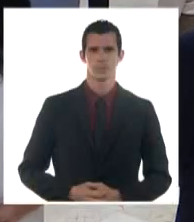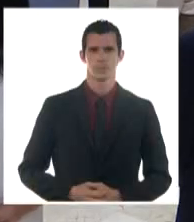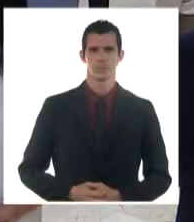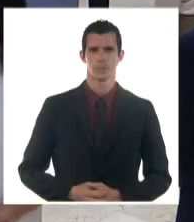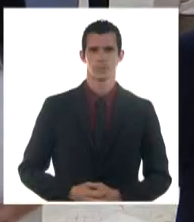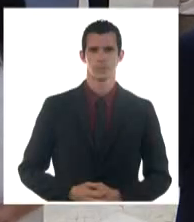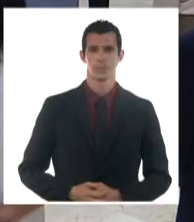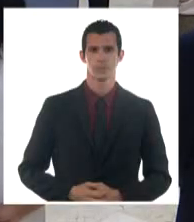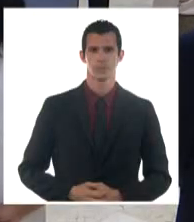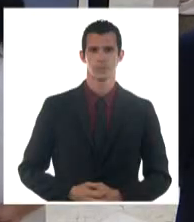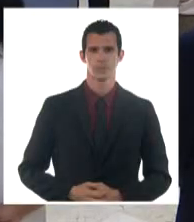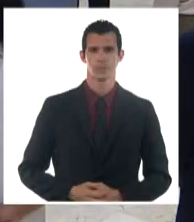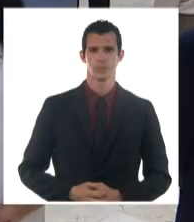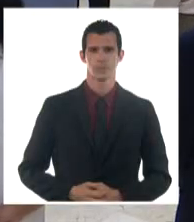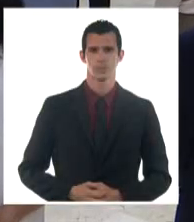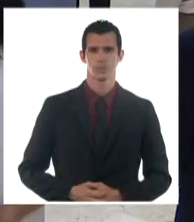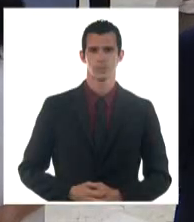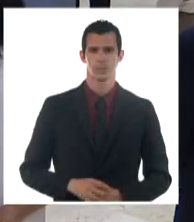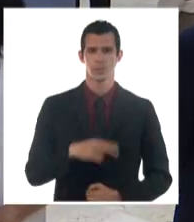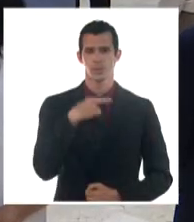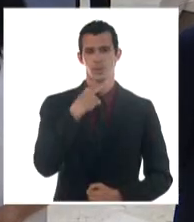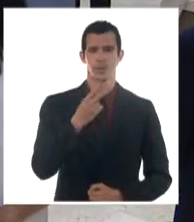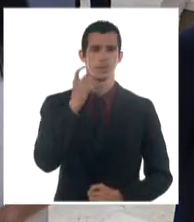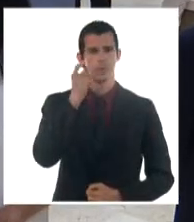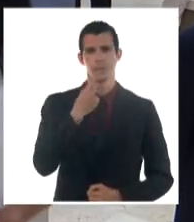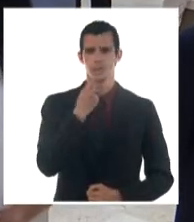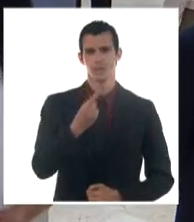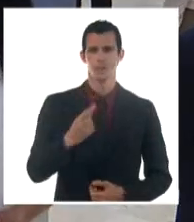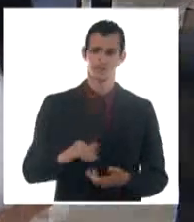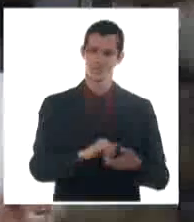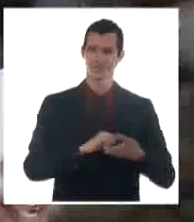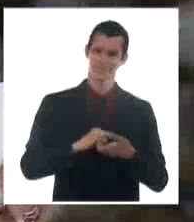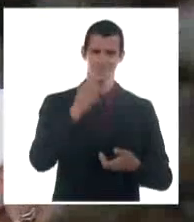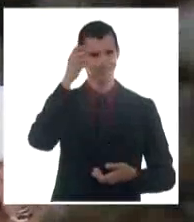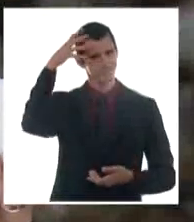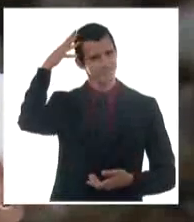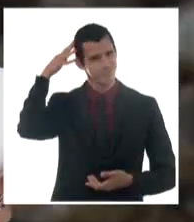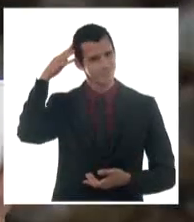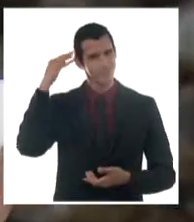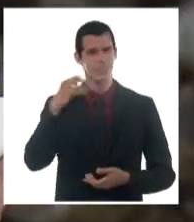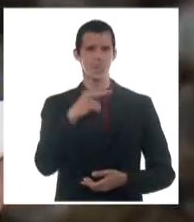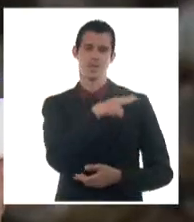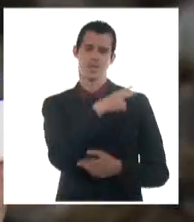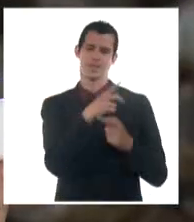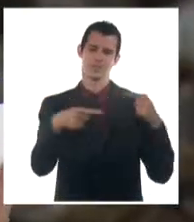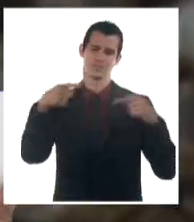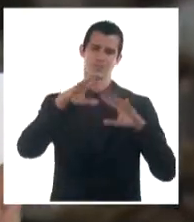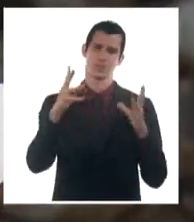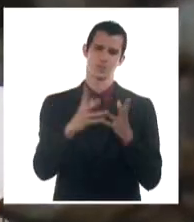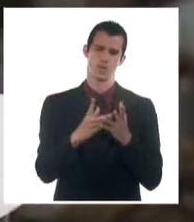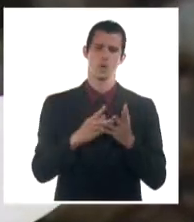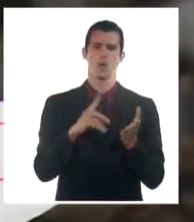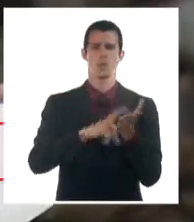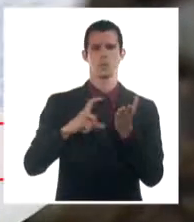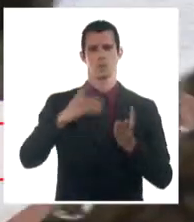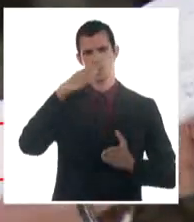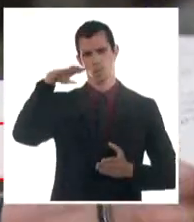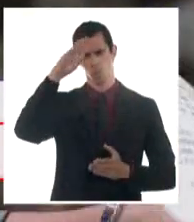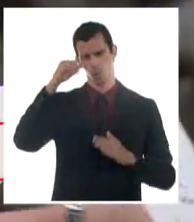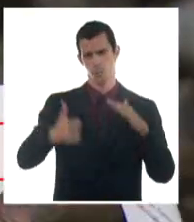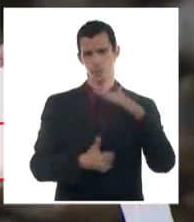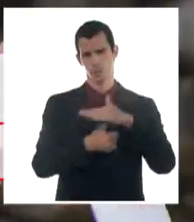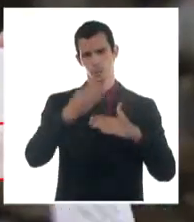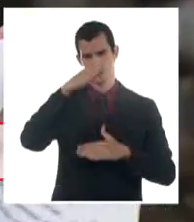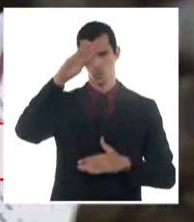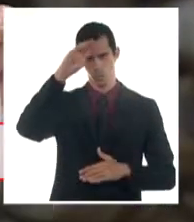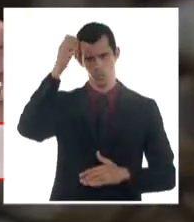Compañero Miguel Díaz Canel Bermúdez, primer secretario del Comité Central del Partido Comunista de Cuba y presidente de la República. Los miembros